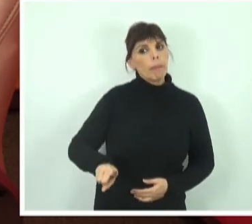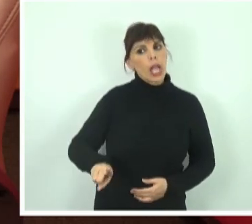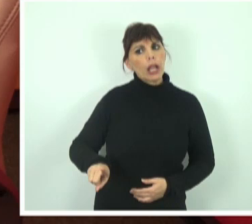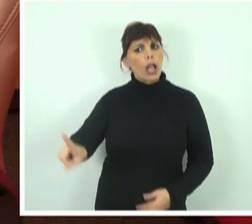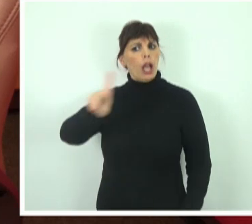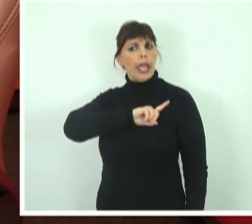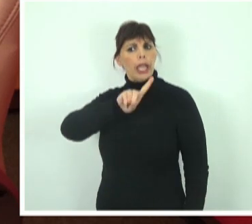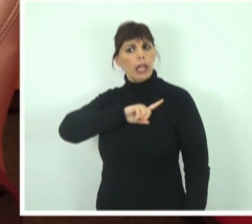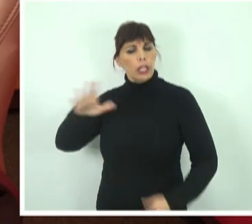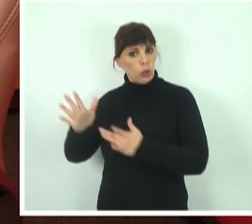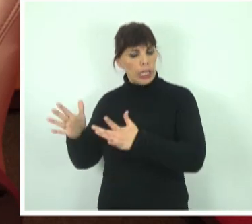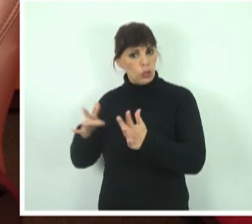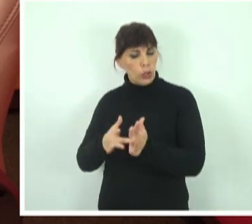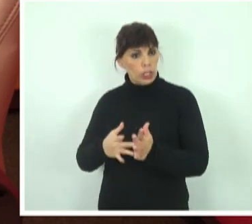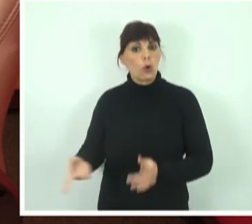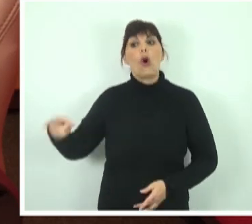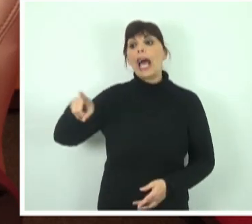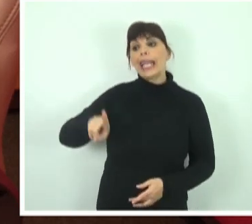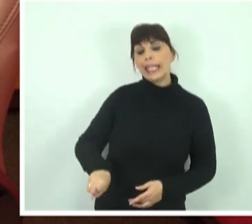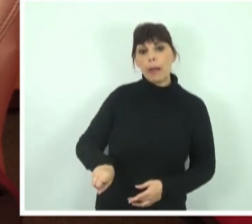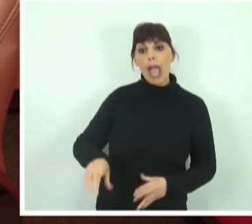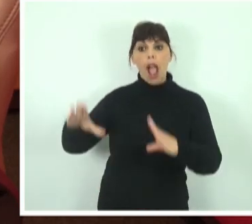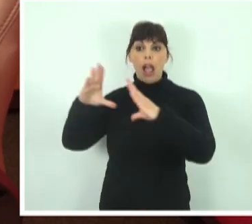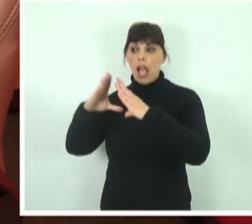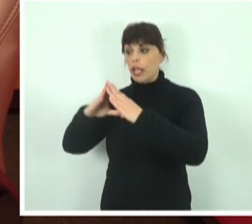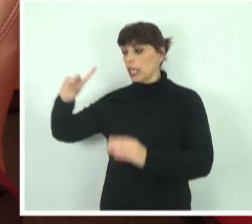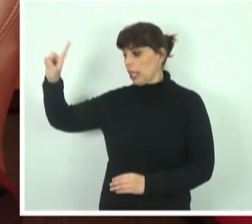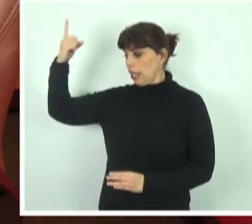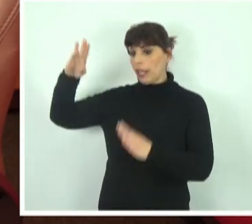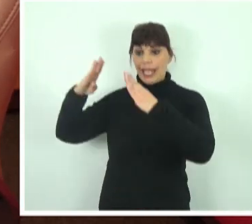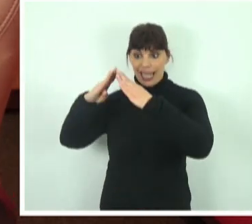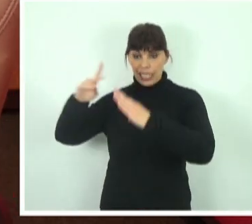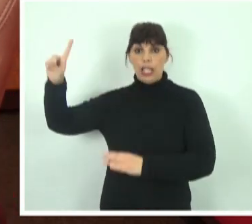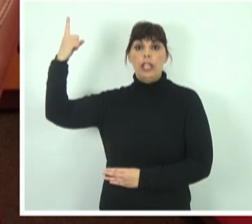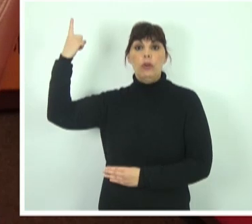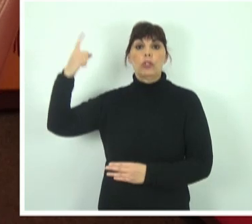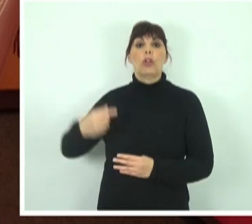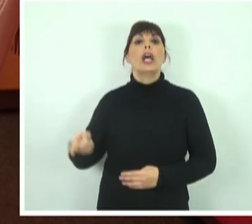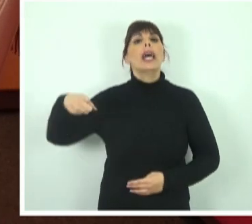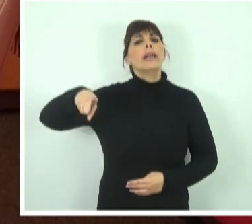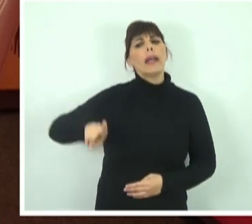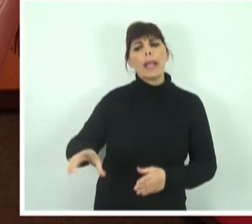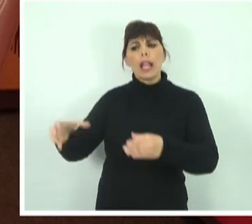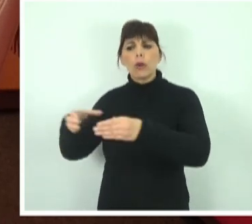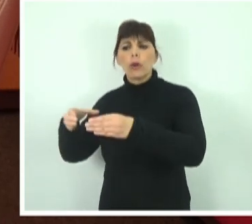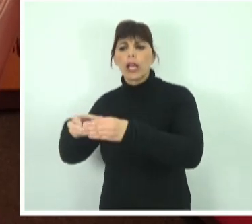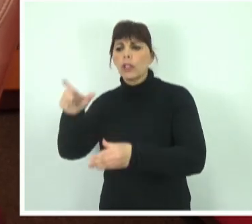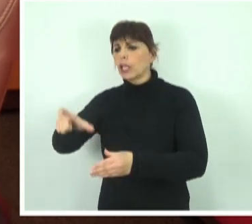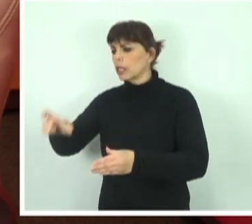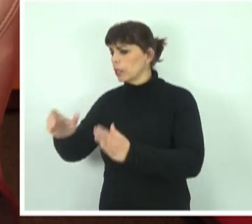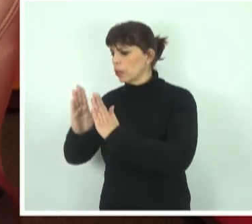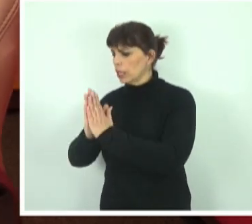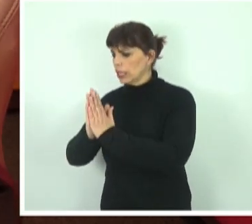Jesucristo. Es llamado la casa de Dios, la congregación de los santos